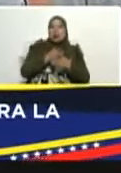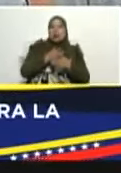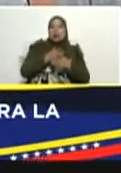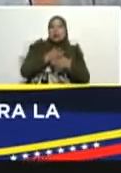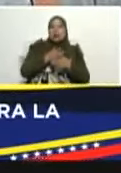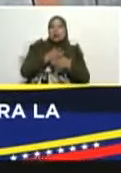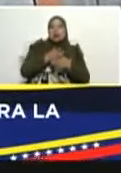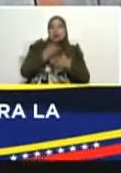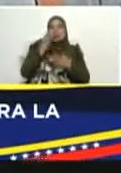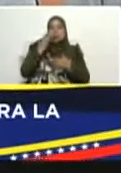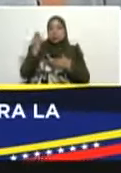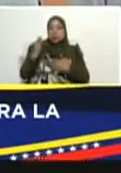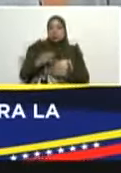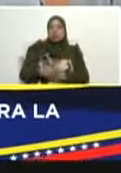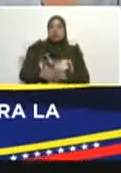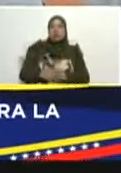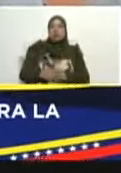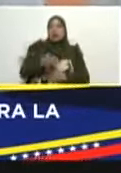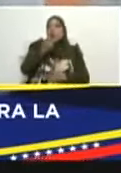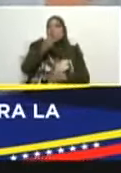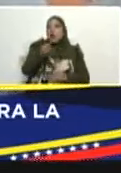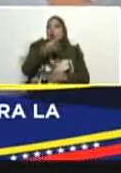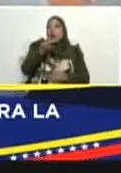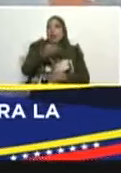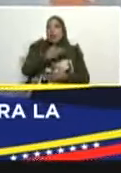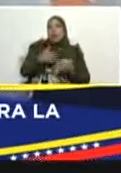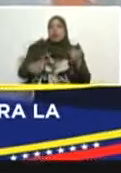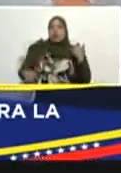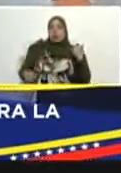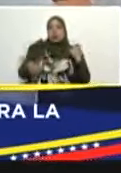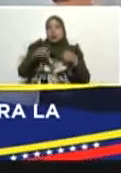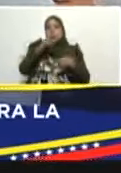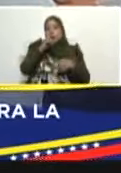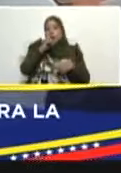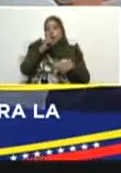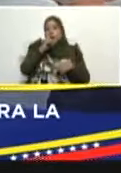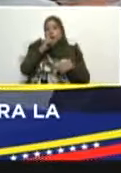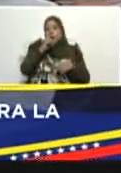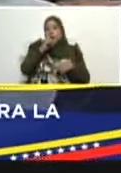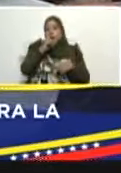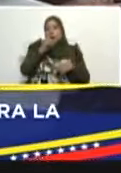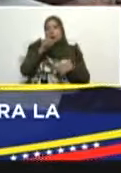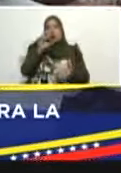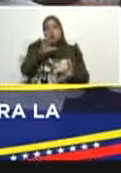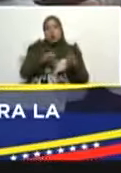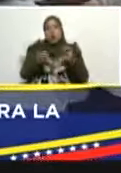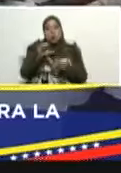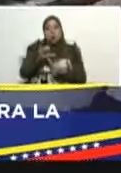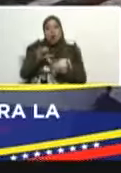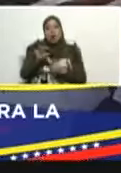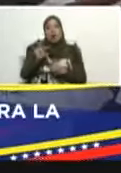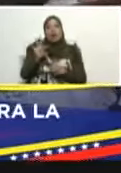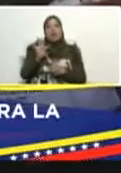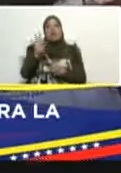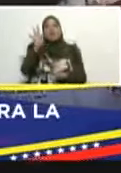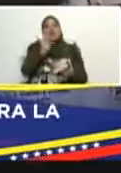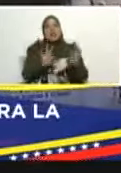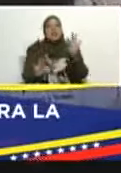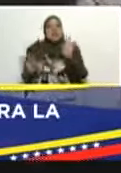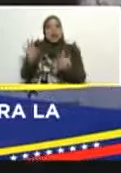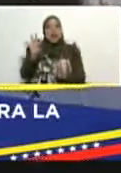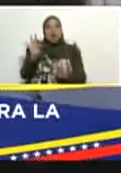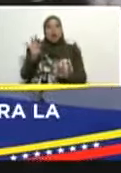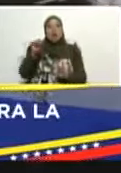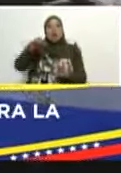para usted, presidente. Buenas tardes, presidente. Bueno, aquí nos encontramos en el laboratorio de física y matemática.